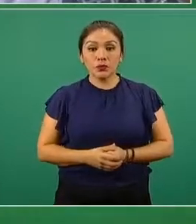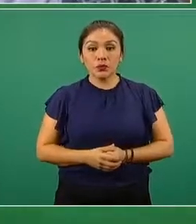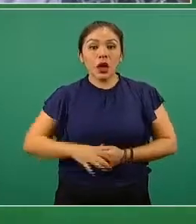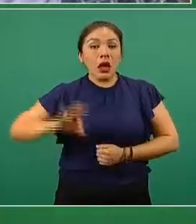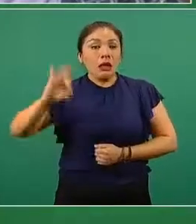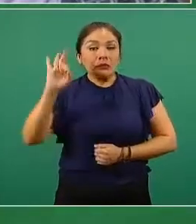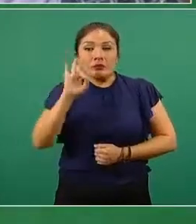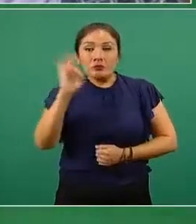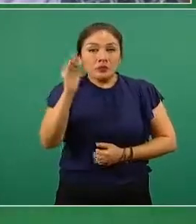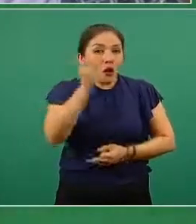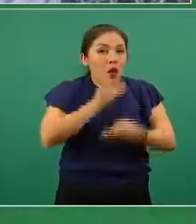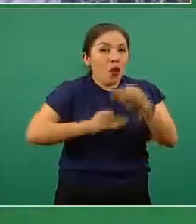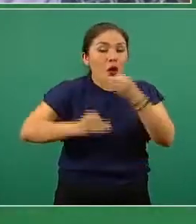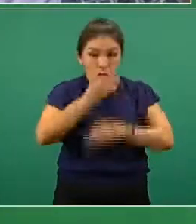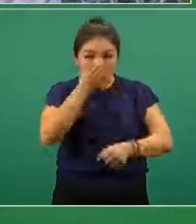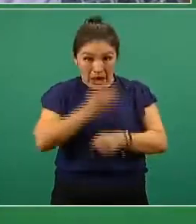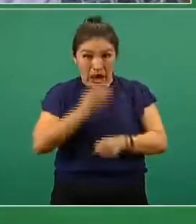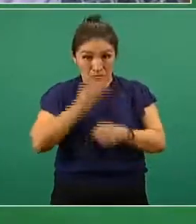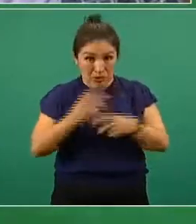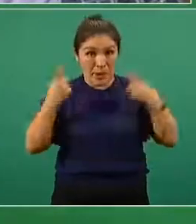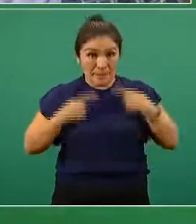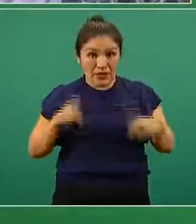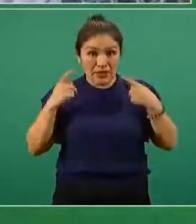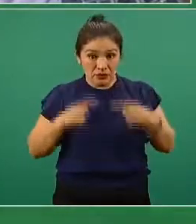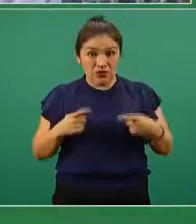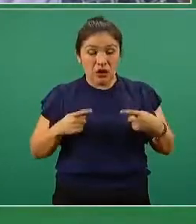si todos nosotros ahorita